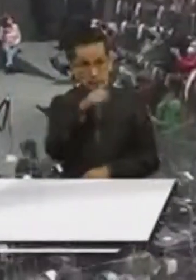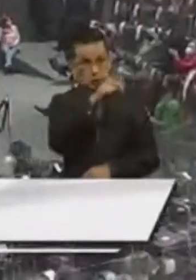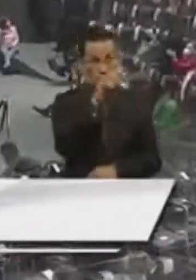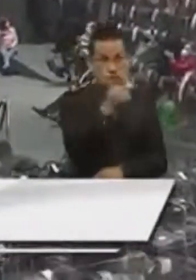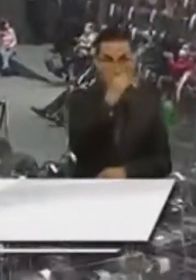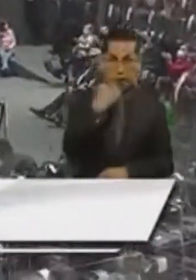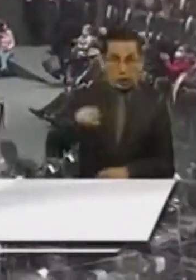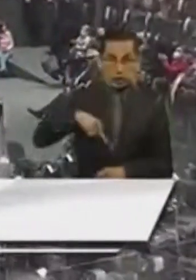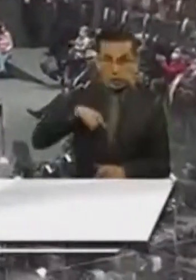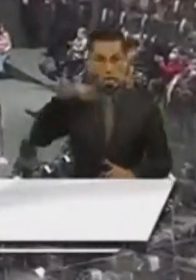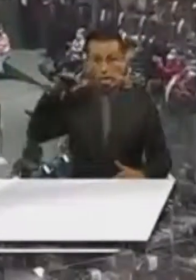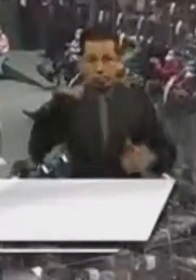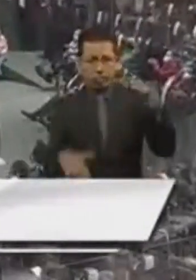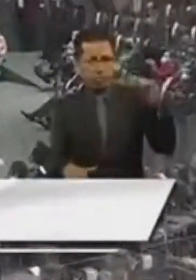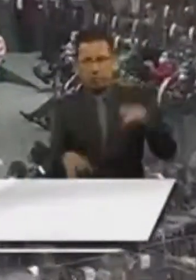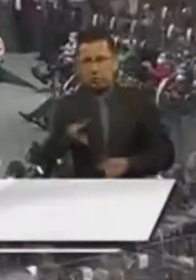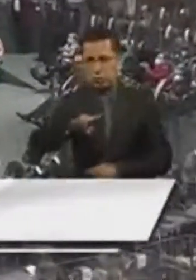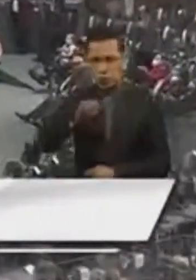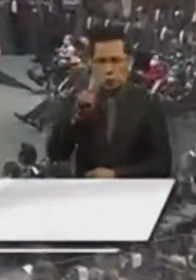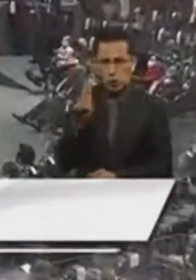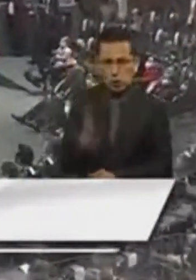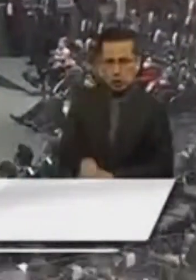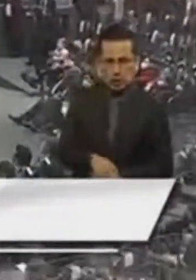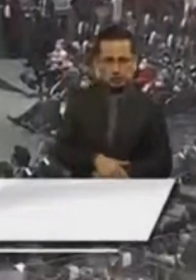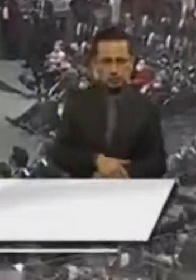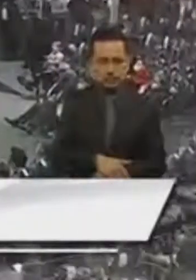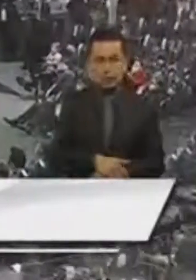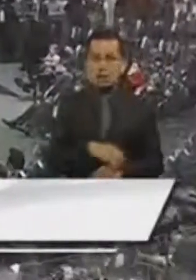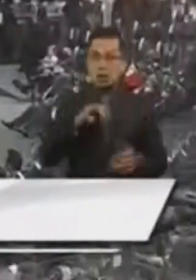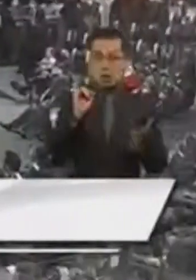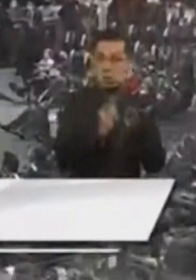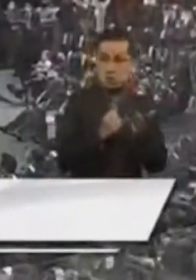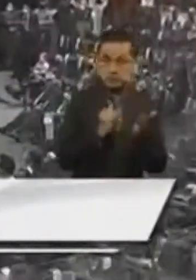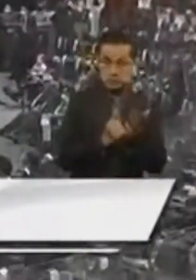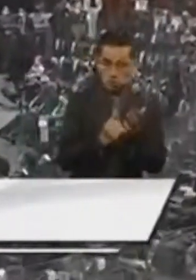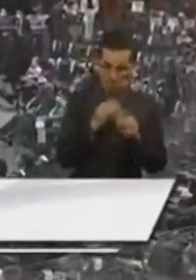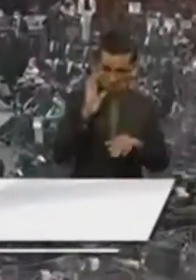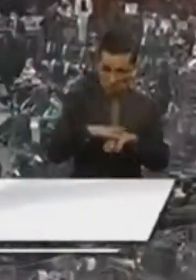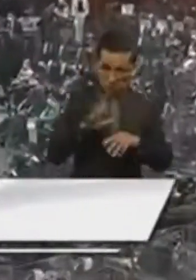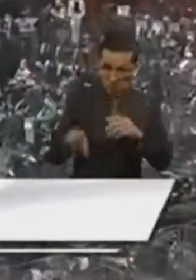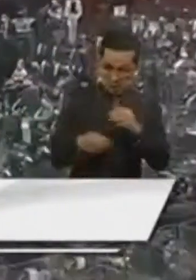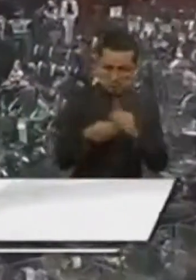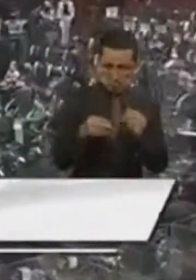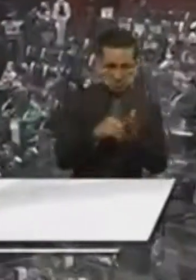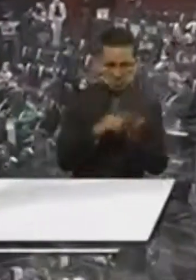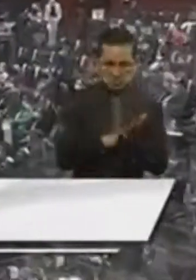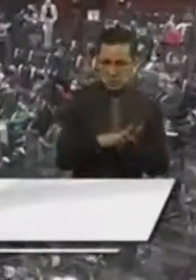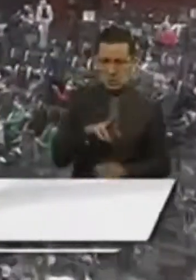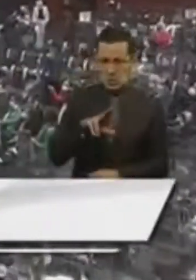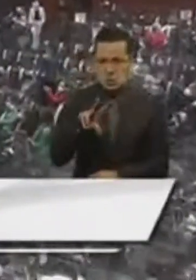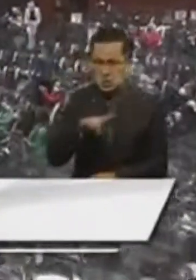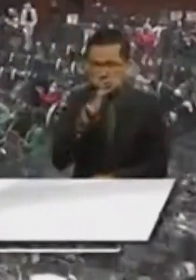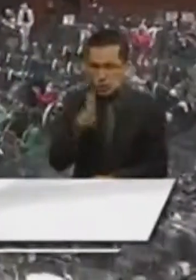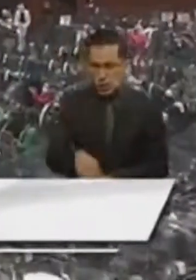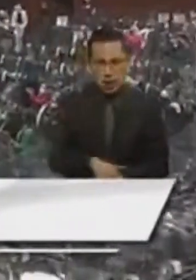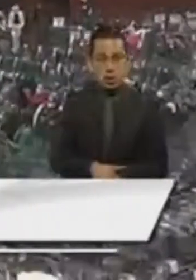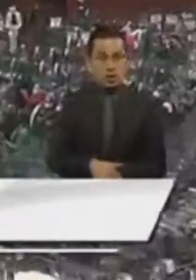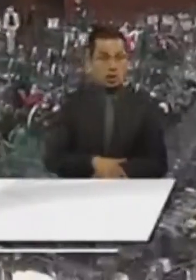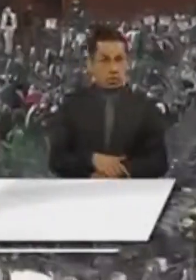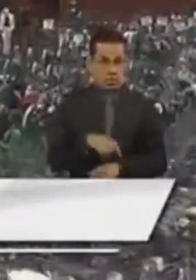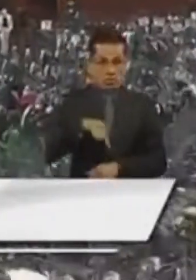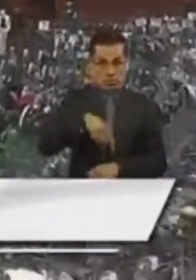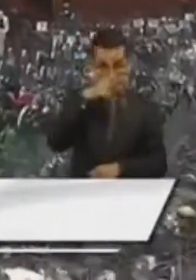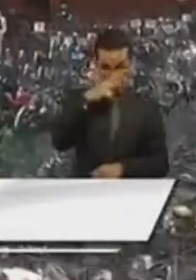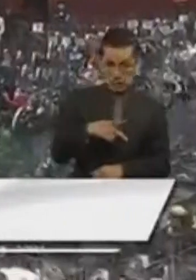nuevos impuestos y no se ha adquirido deuda pública alguna que endeude más al país